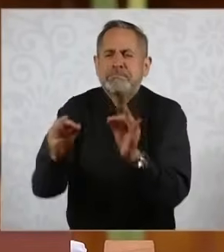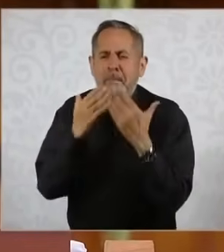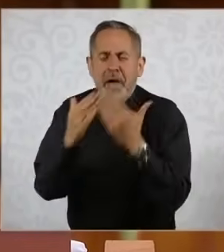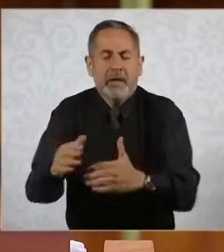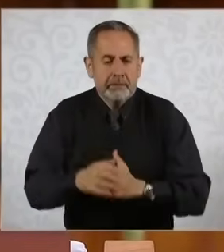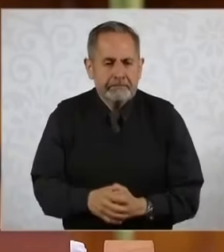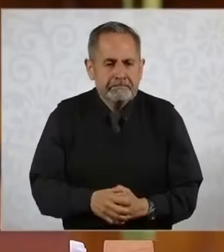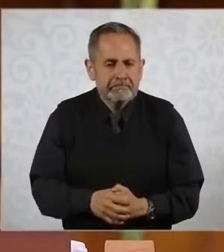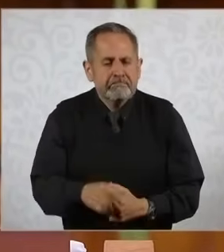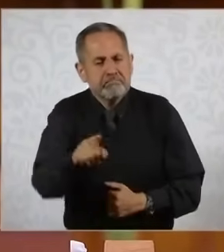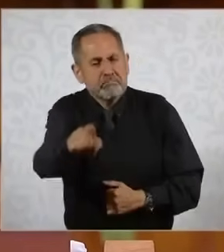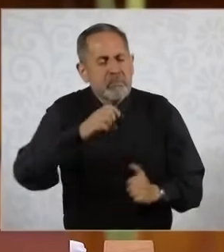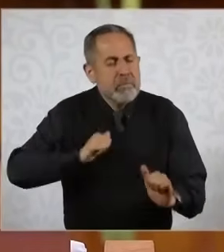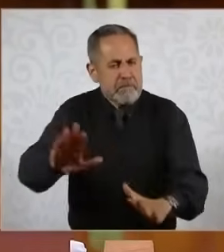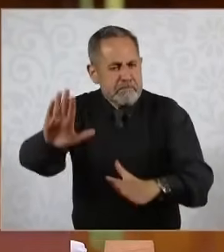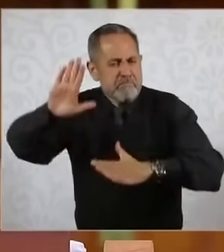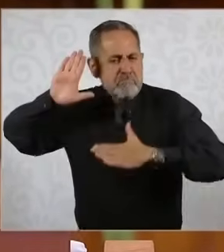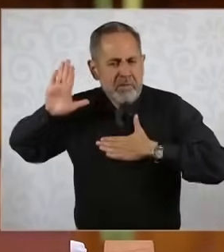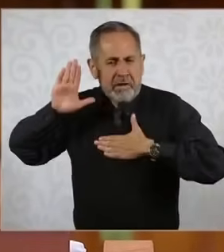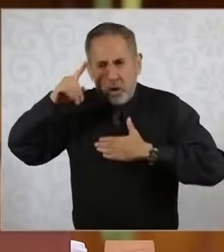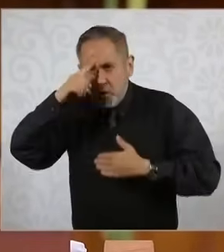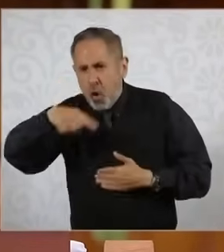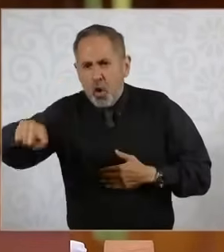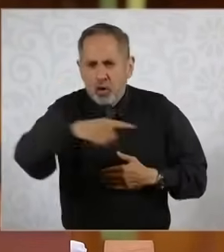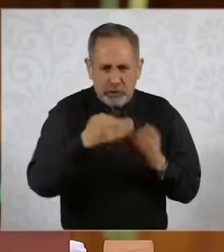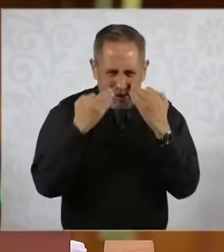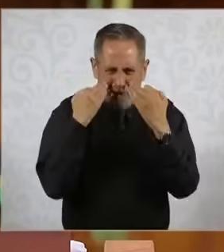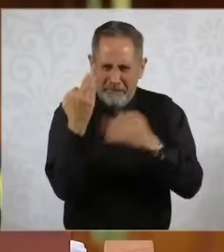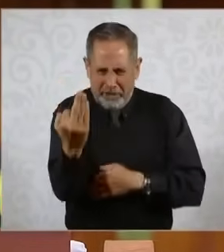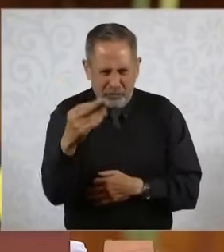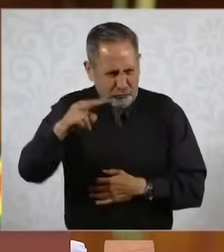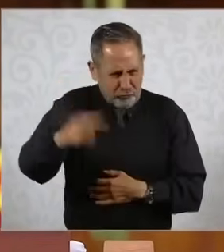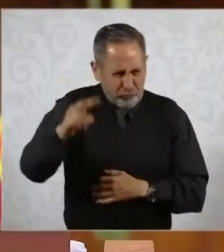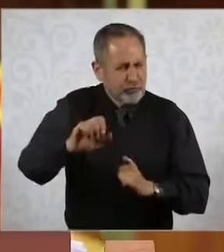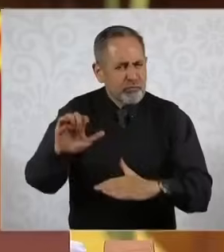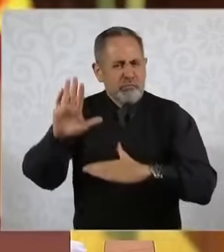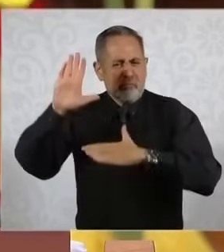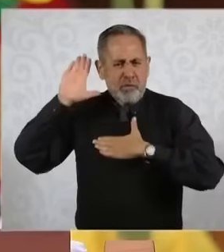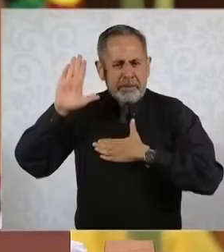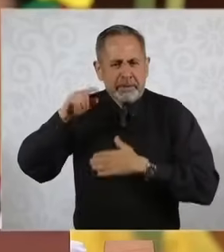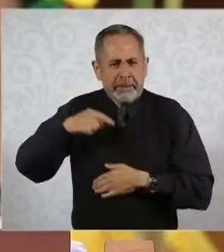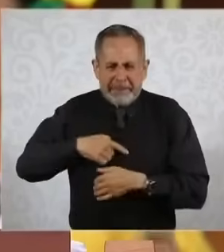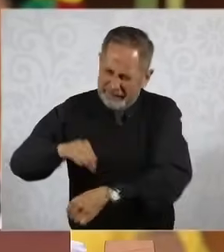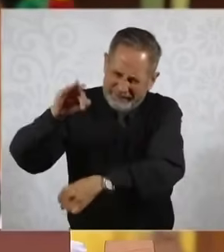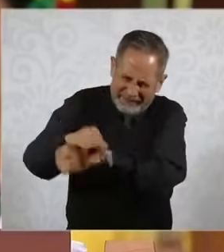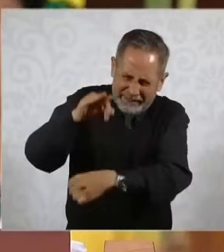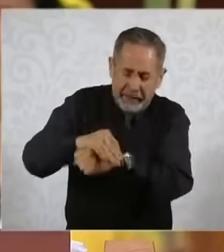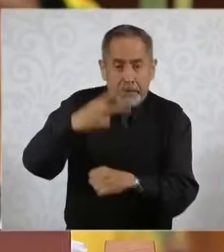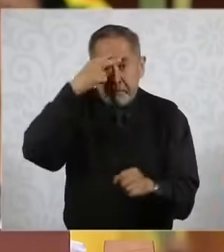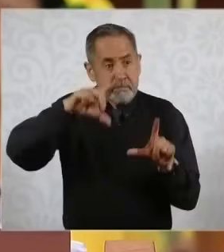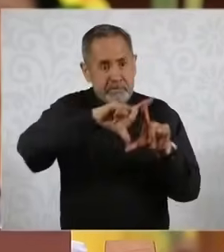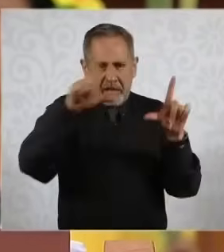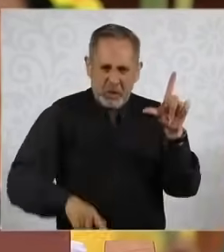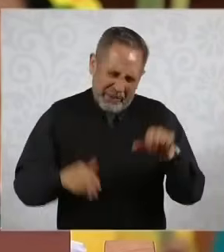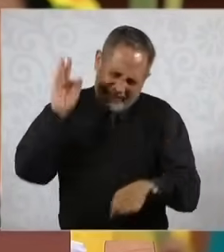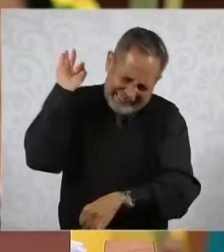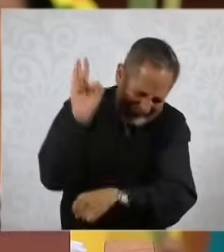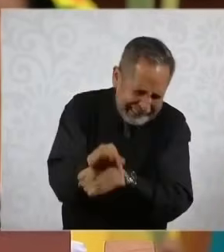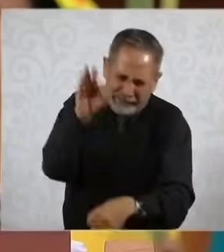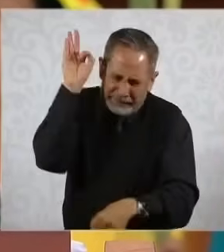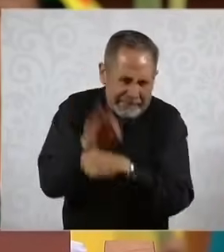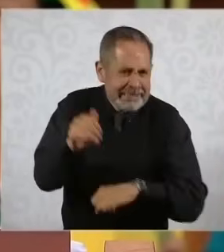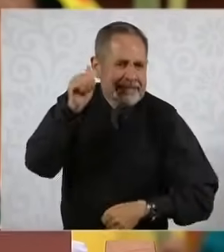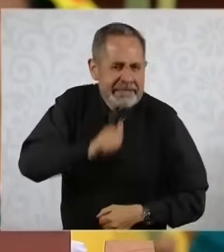Me comprometo con ustedes a defender siempre a México.